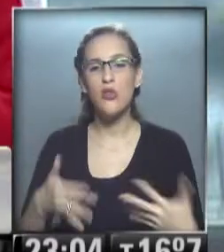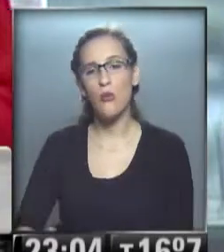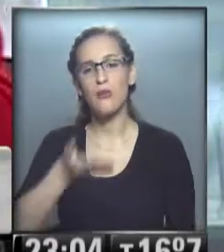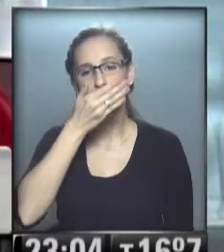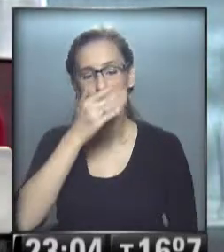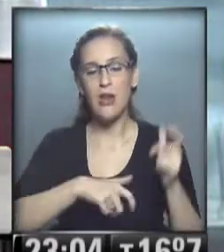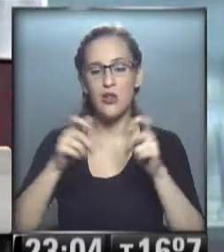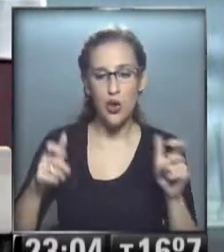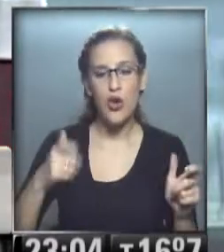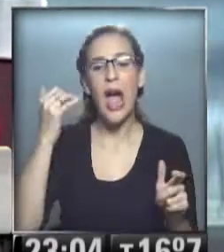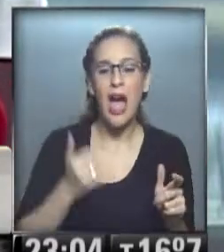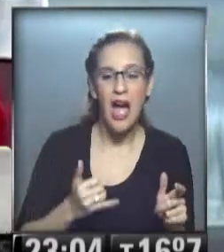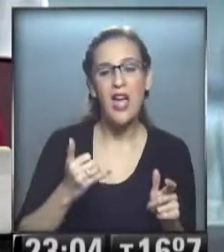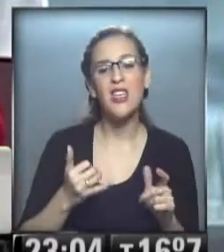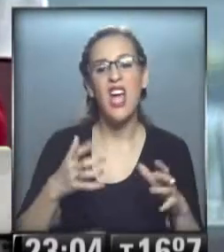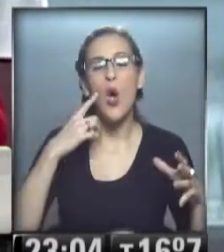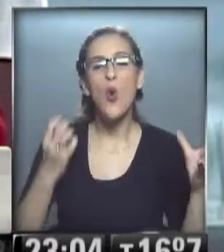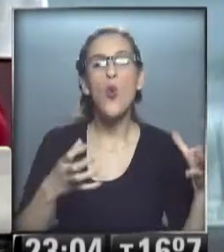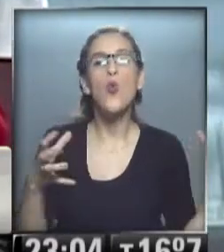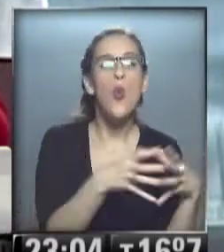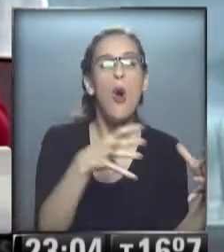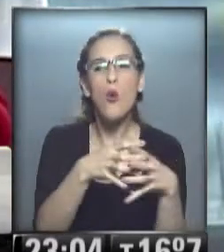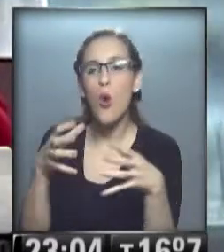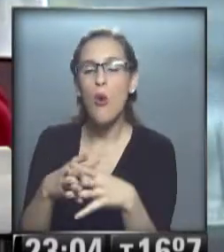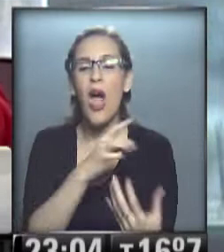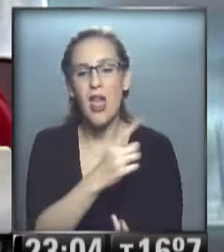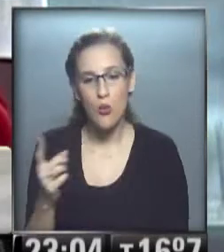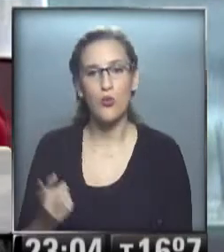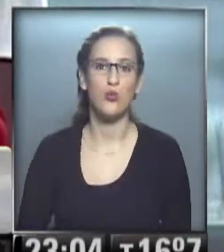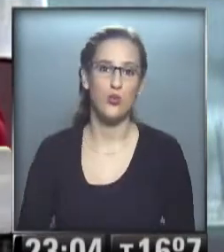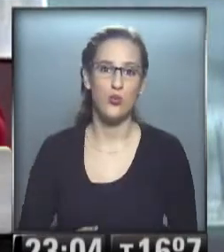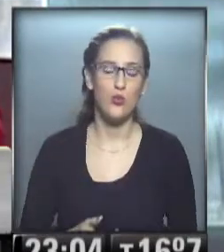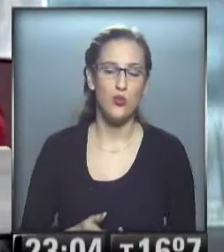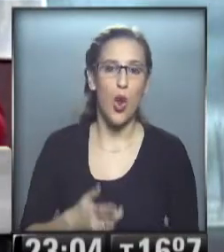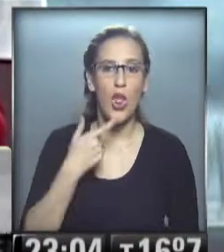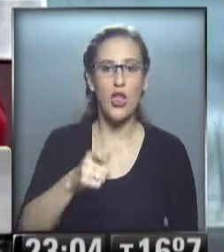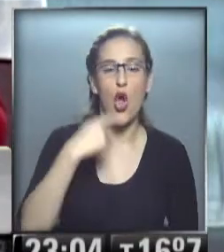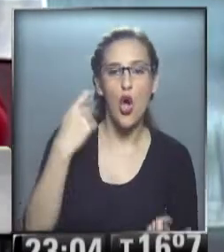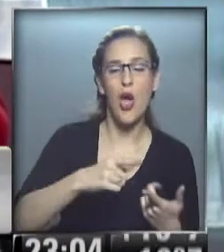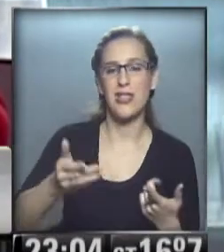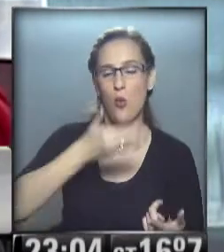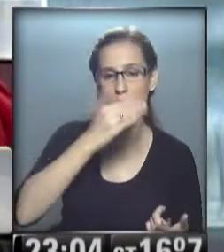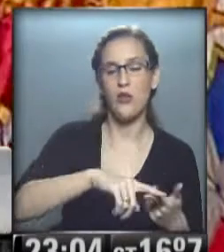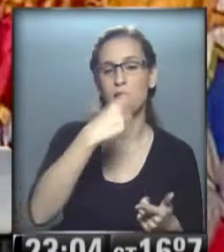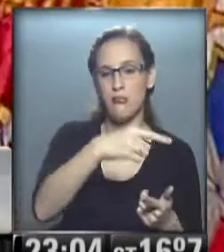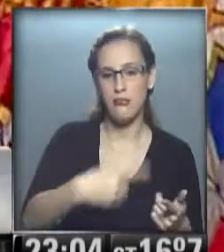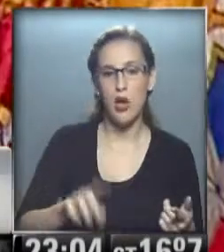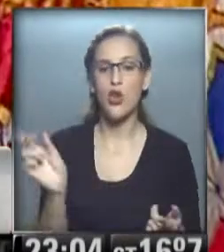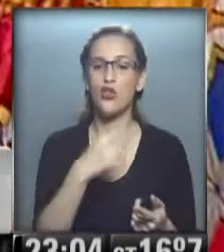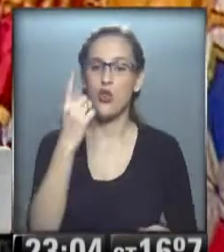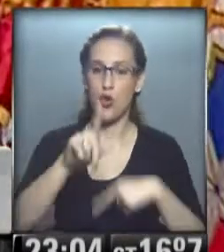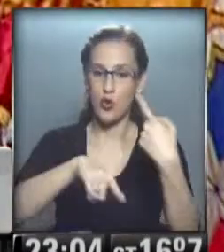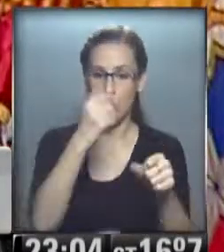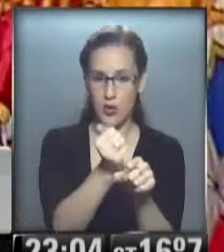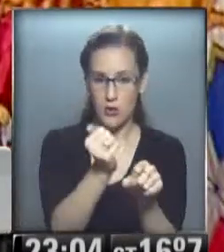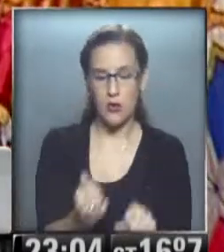que por lo tanto tenemos que tener un sistema común al interior de nuestra América. Y ese es un tema que seguiremos trabajando en UNASUR. Le voy